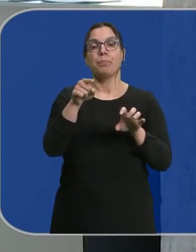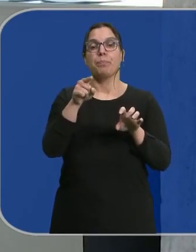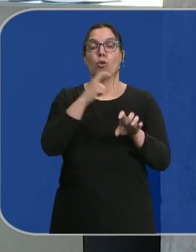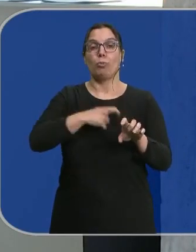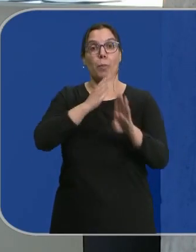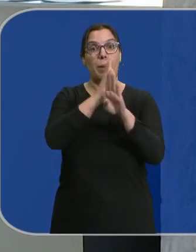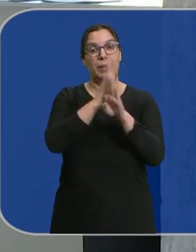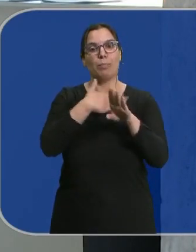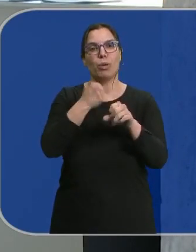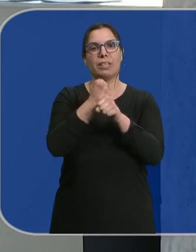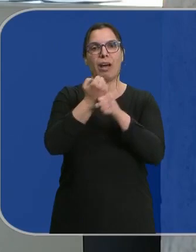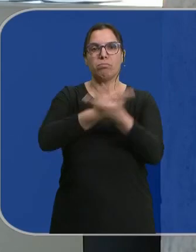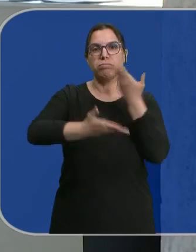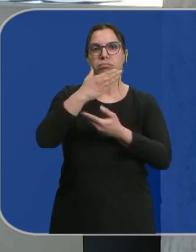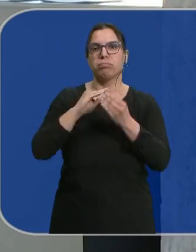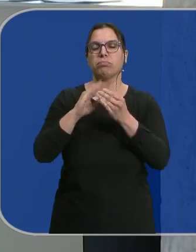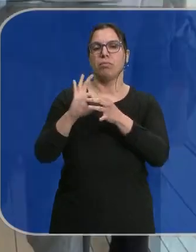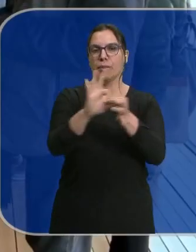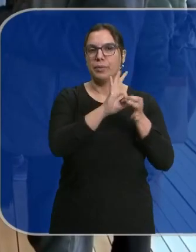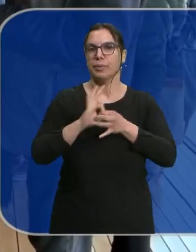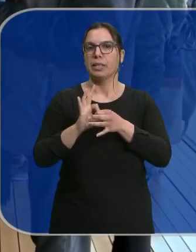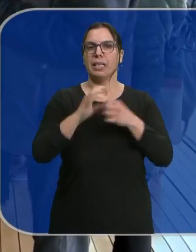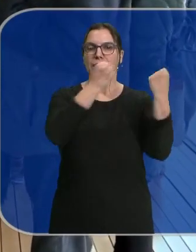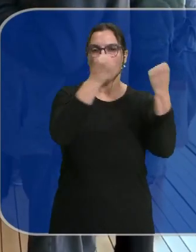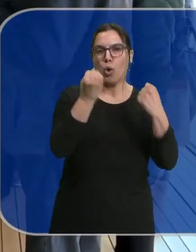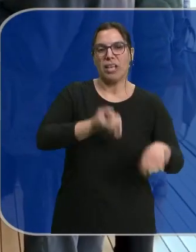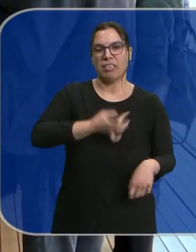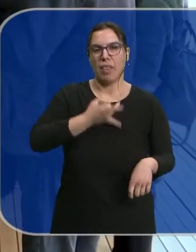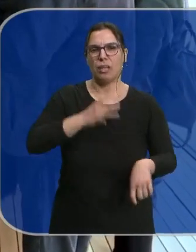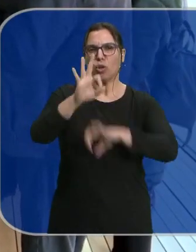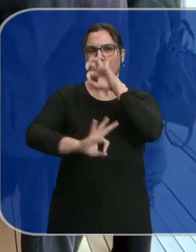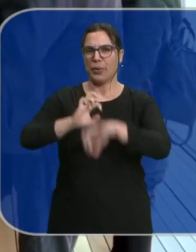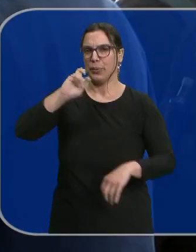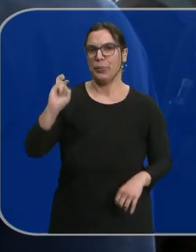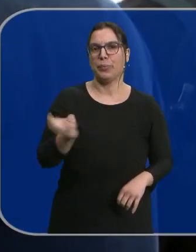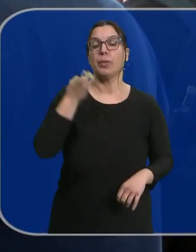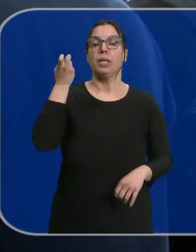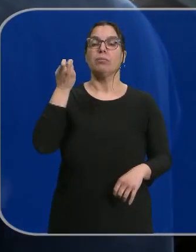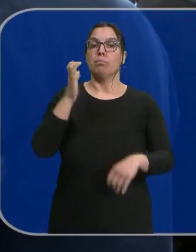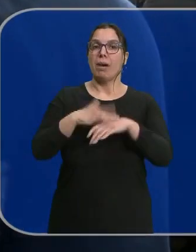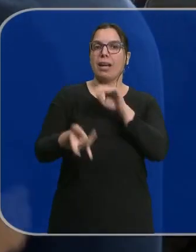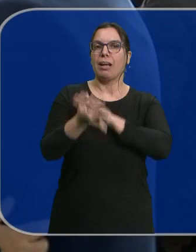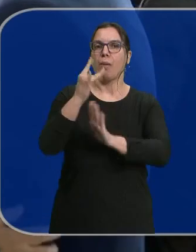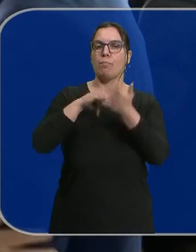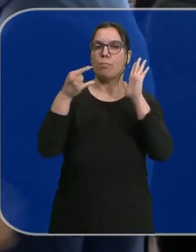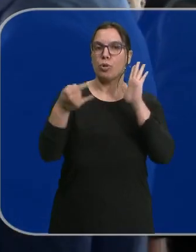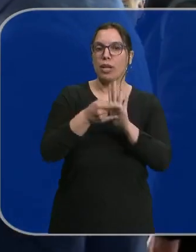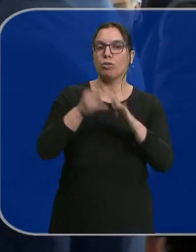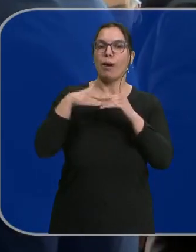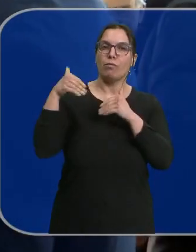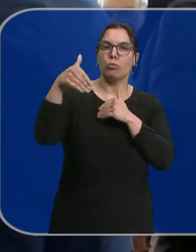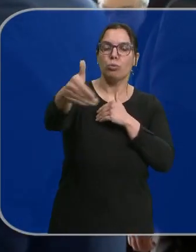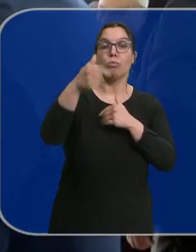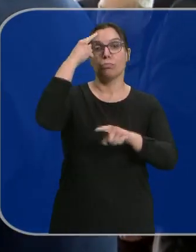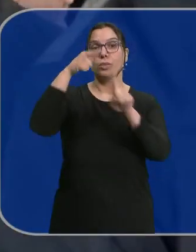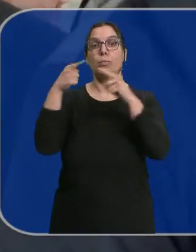permitirá trabajar de forma común tanto a instituciones como sindicatos como otras organizaciones en la creación de proyectos de futuro